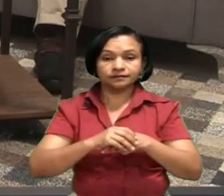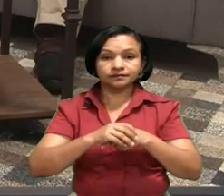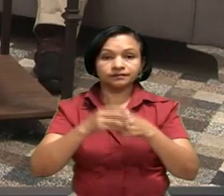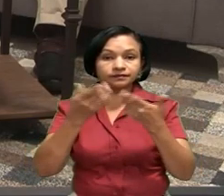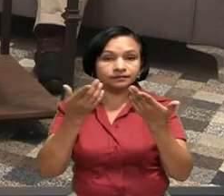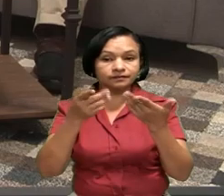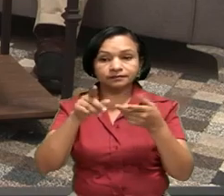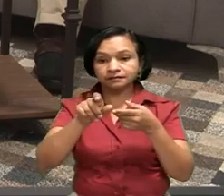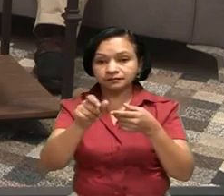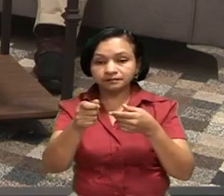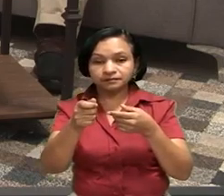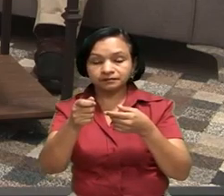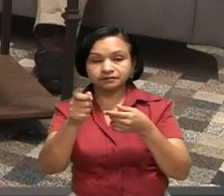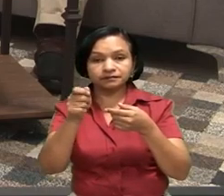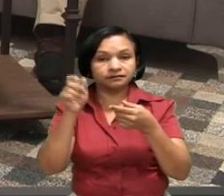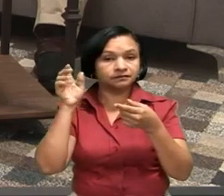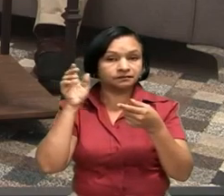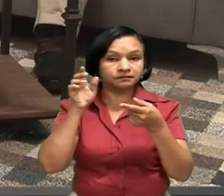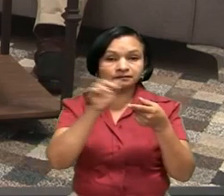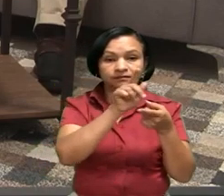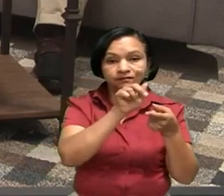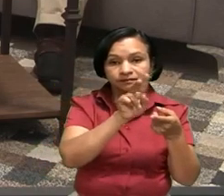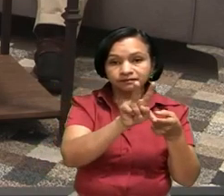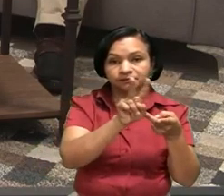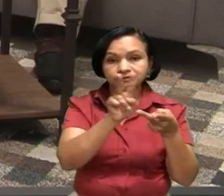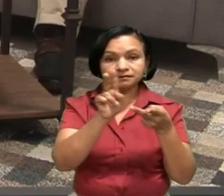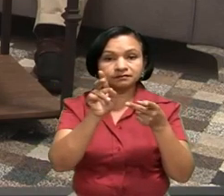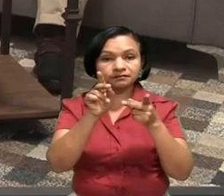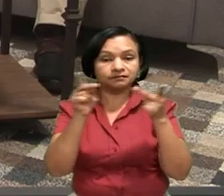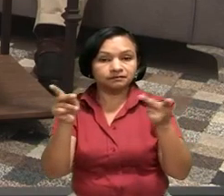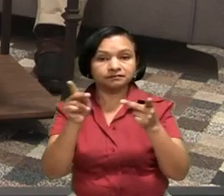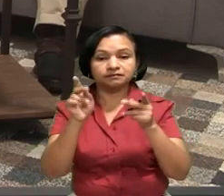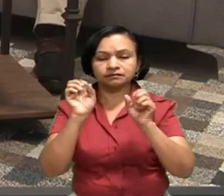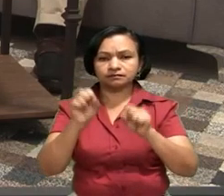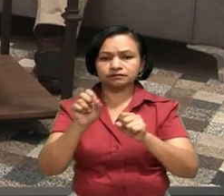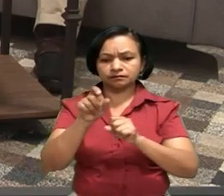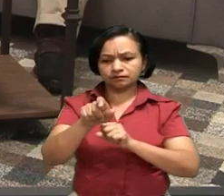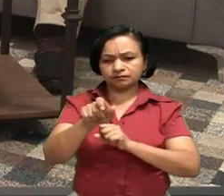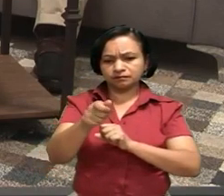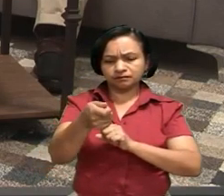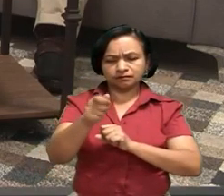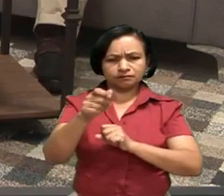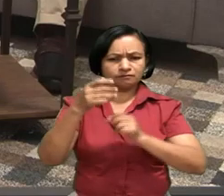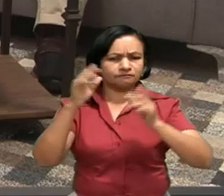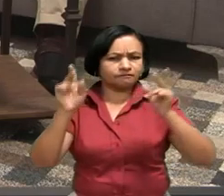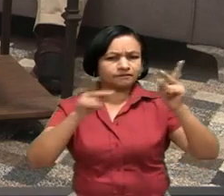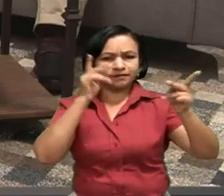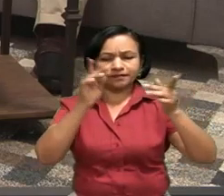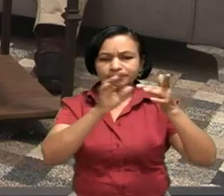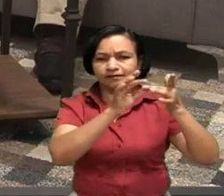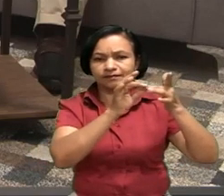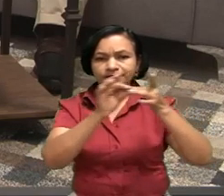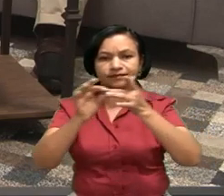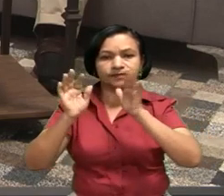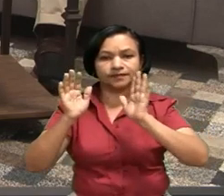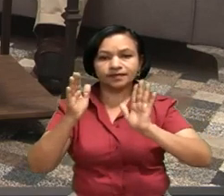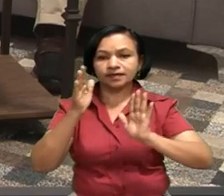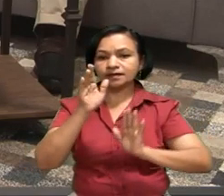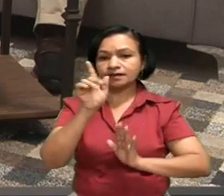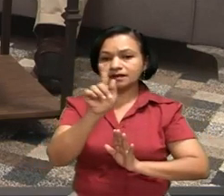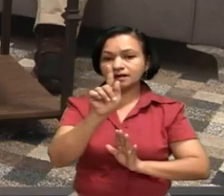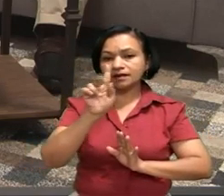digamos el necesariamente puedes tener la emisora más poderosa del país puedes tener el medio